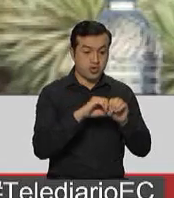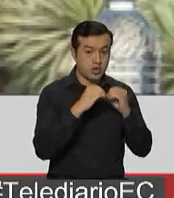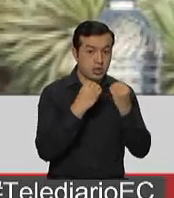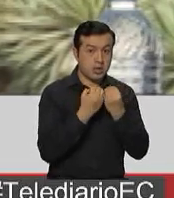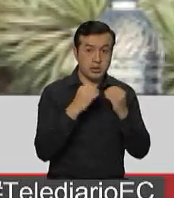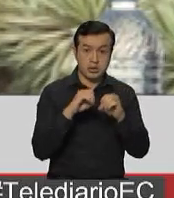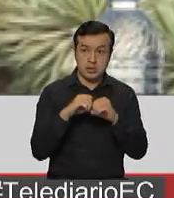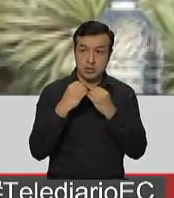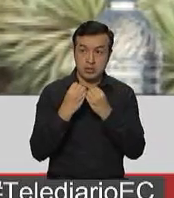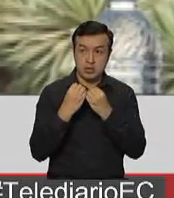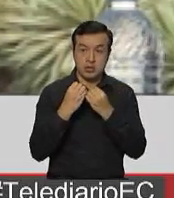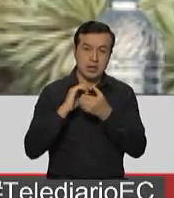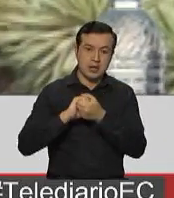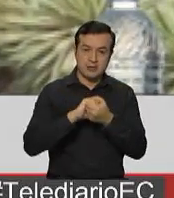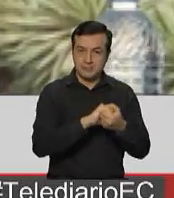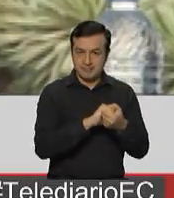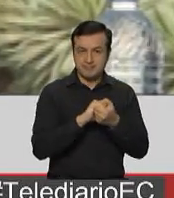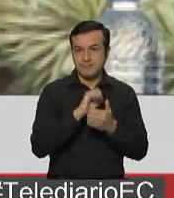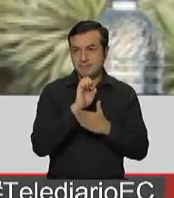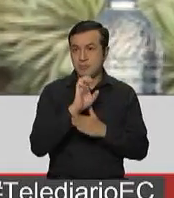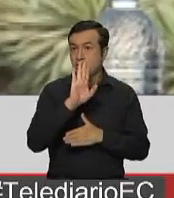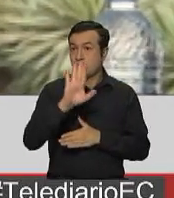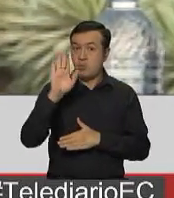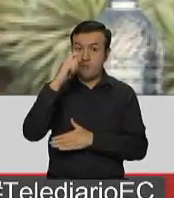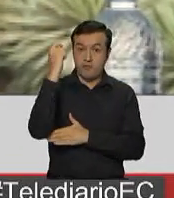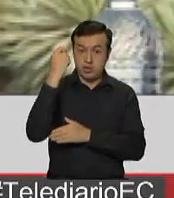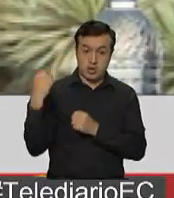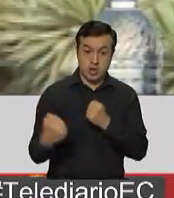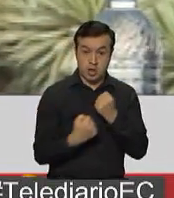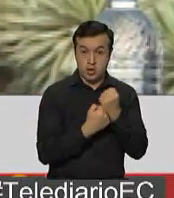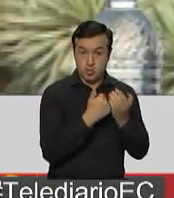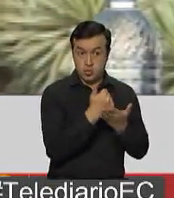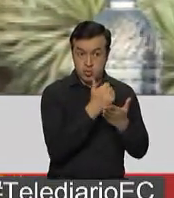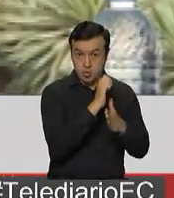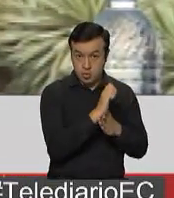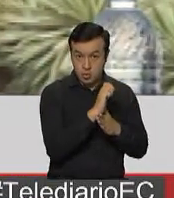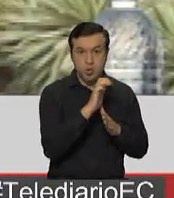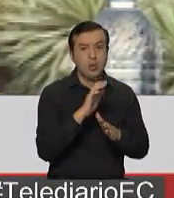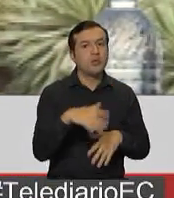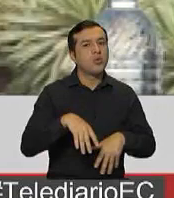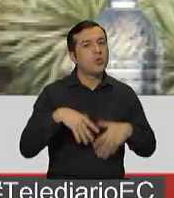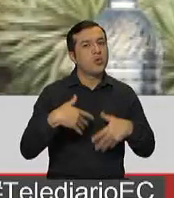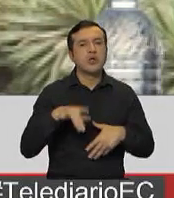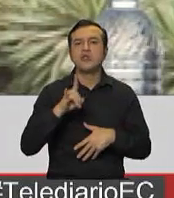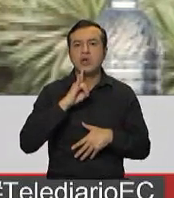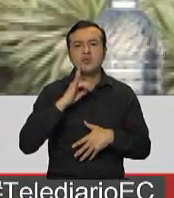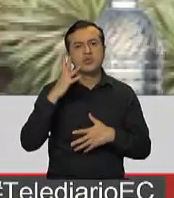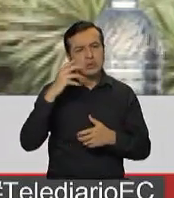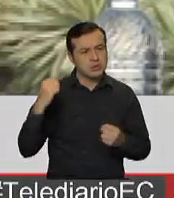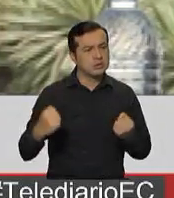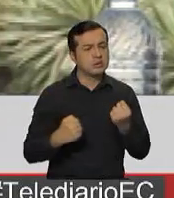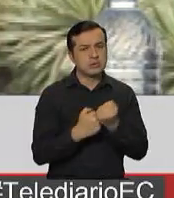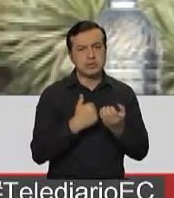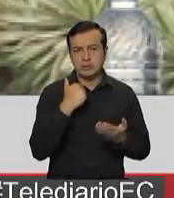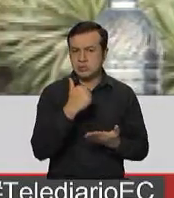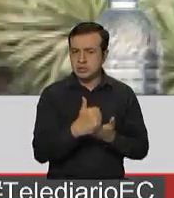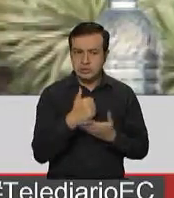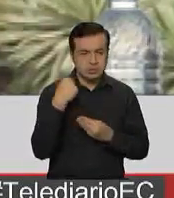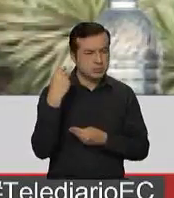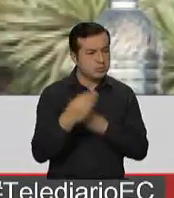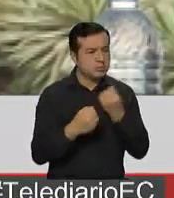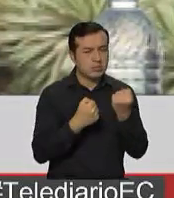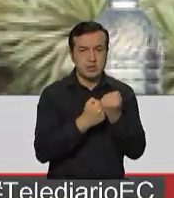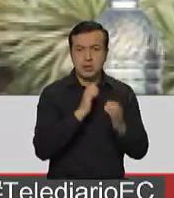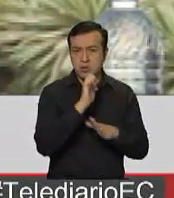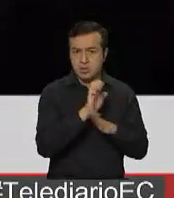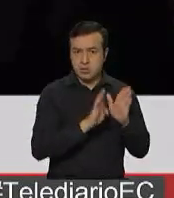del Ecuador. Su ayuda refleja el compromiso del pueblo de los Estados Unidos a ayudar a Ecuador a